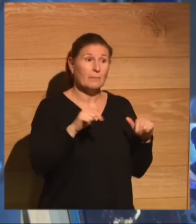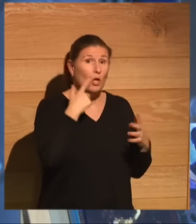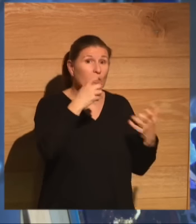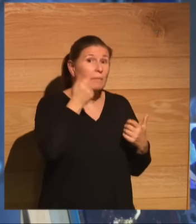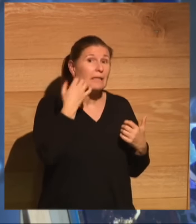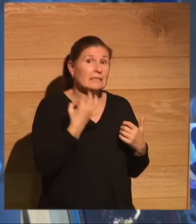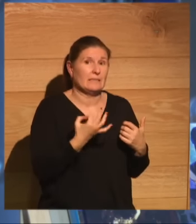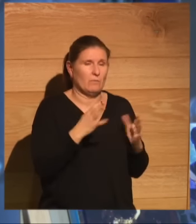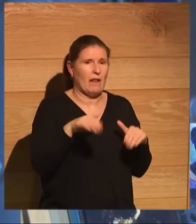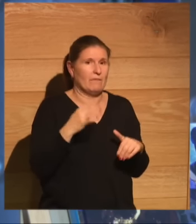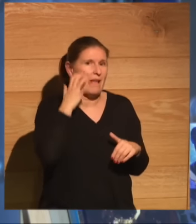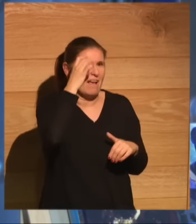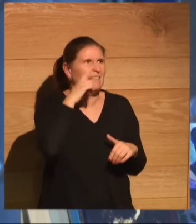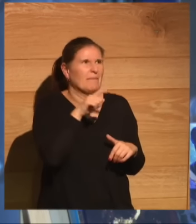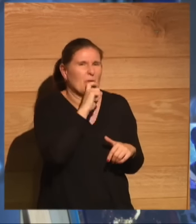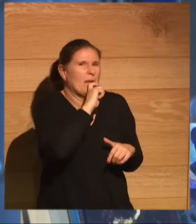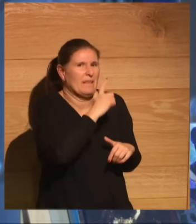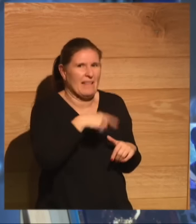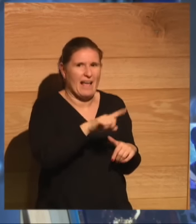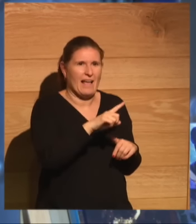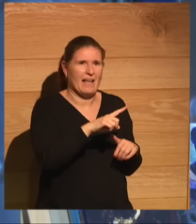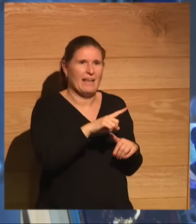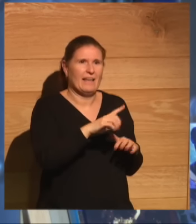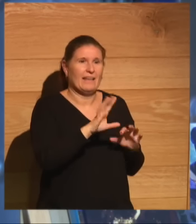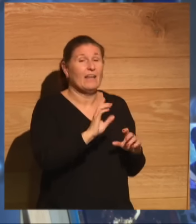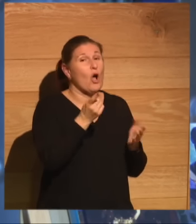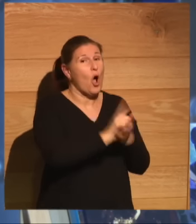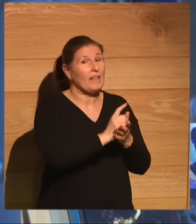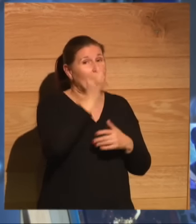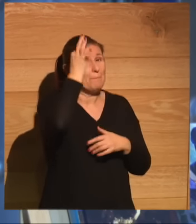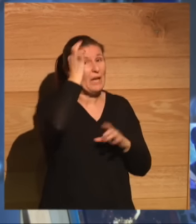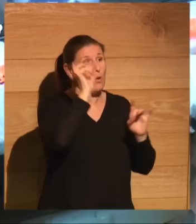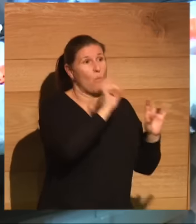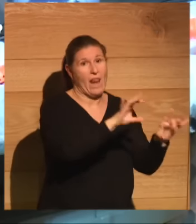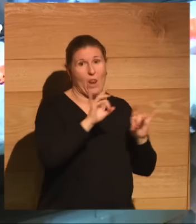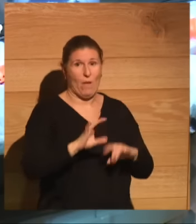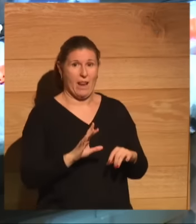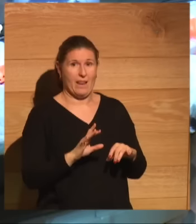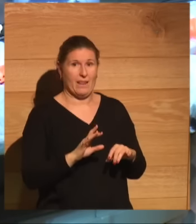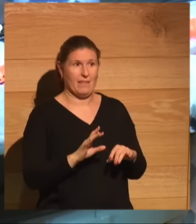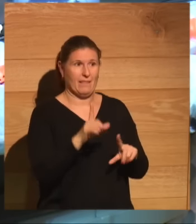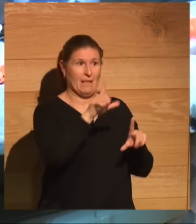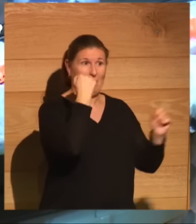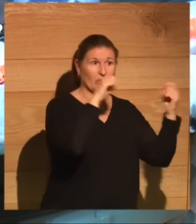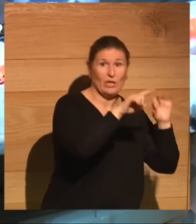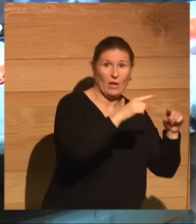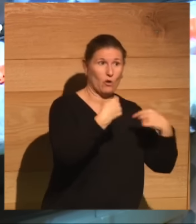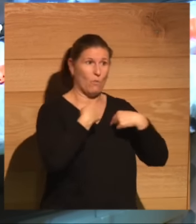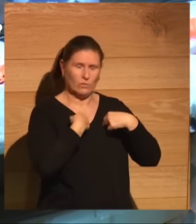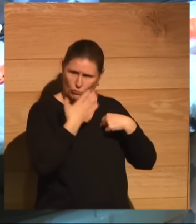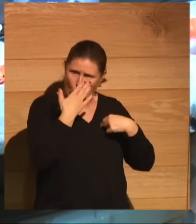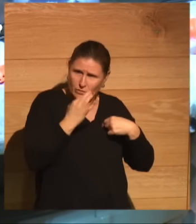fondo querría ser de alguna manera o envidia. Que nuevamente le pone su peinado. Nuevamente. No, lo digo completamente en